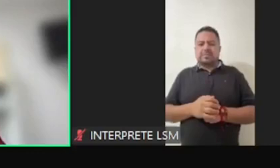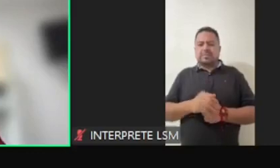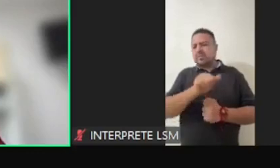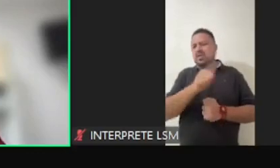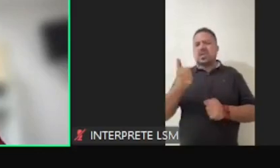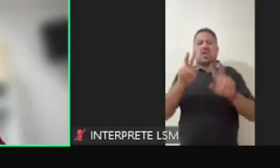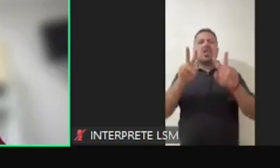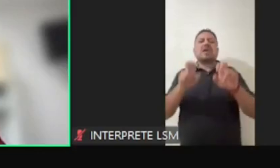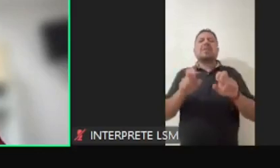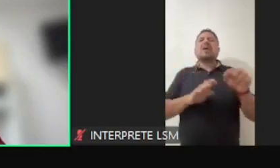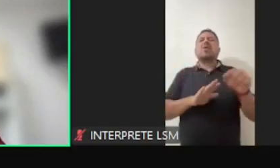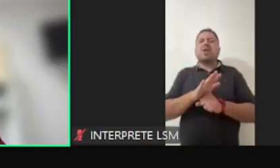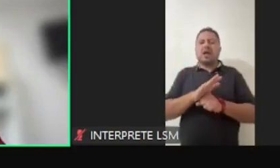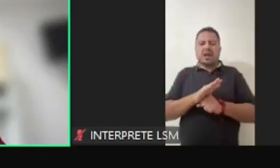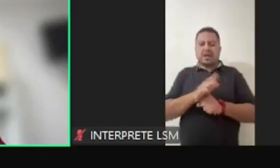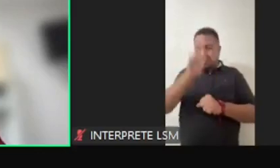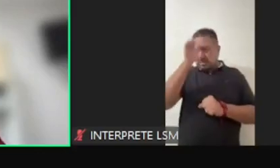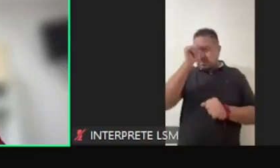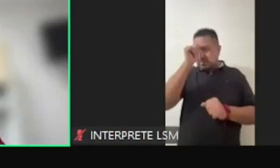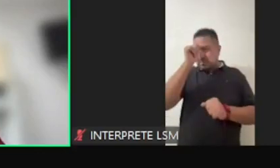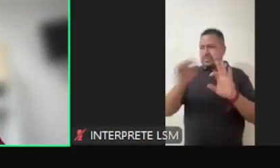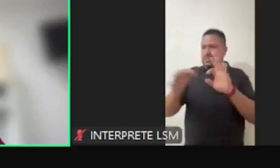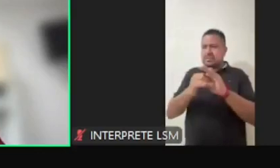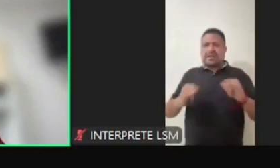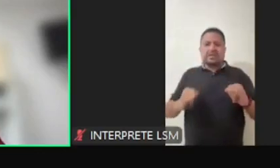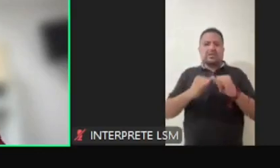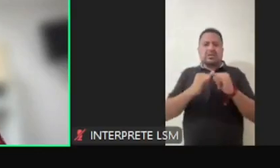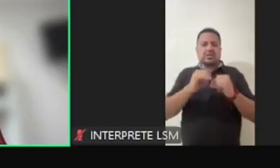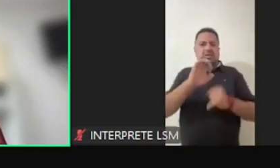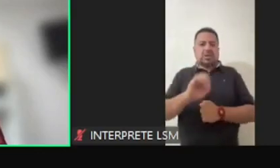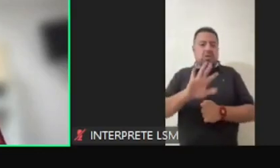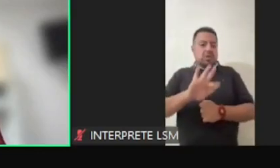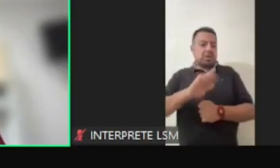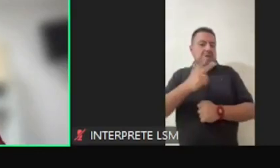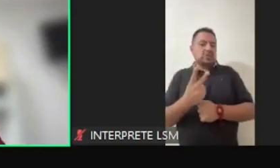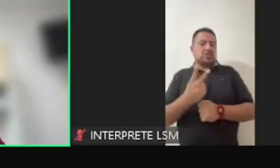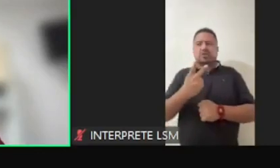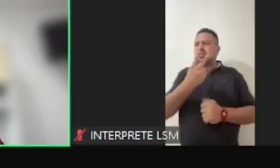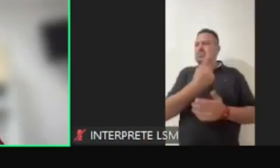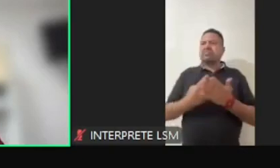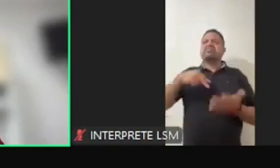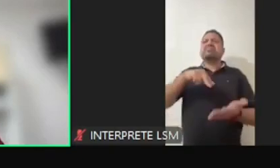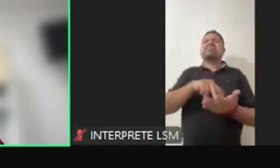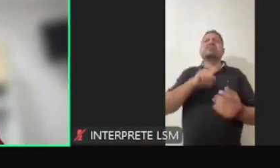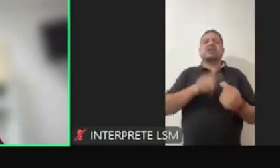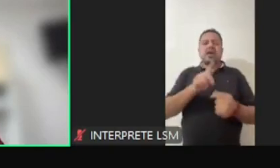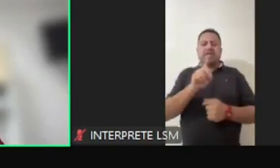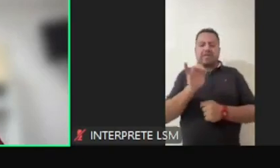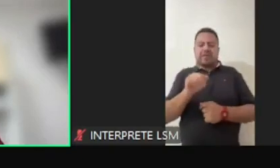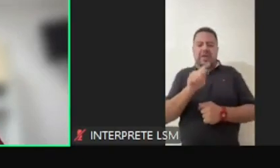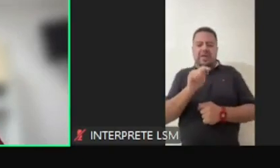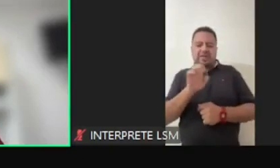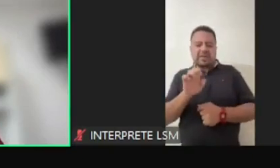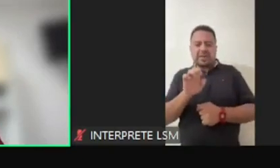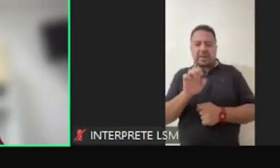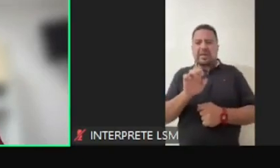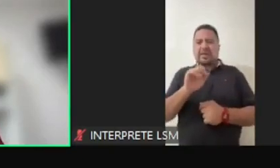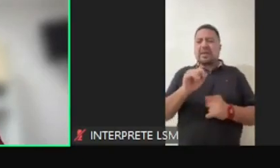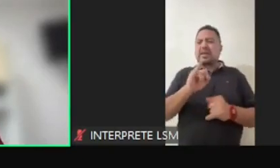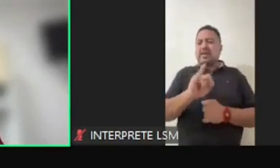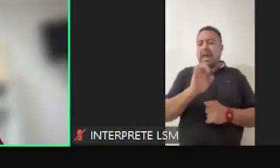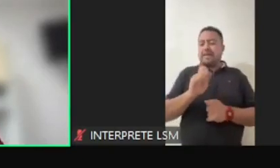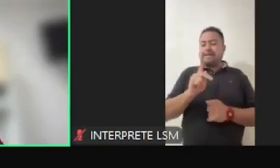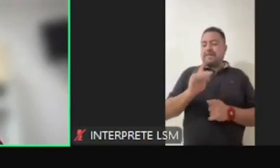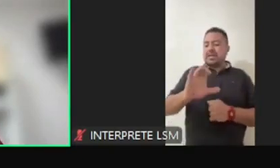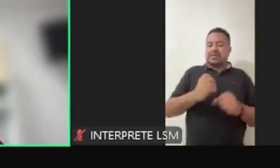siguiente asunto es el laudo convenio instituto 042 de este año los comparecientes son Dante Rodríguez chinol y el Instituto electoral y